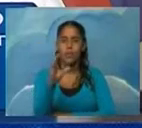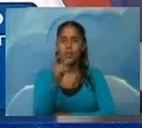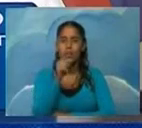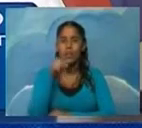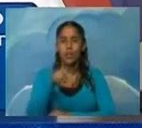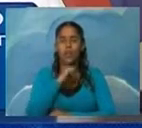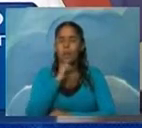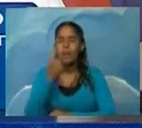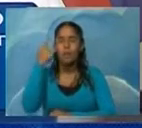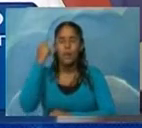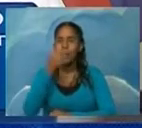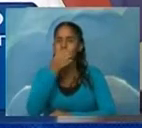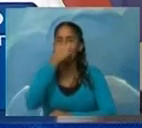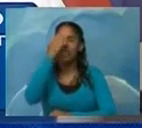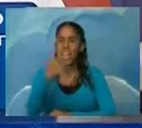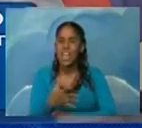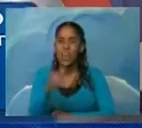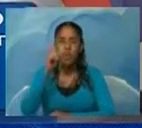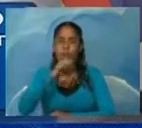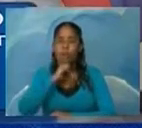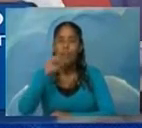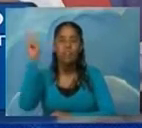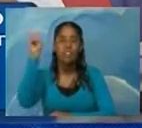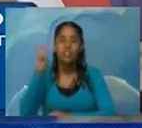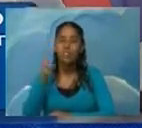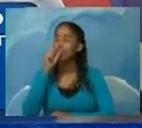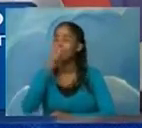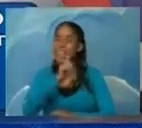para el italiano, no es para el venezolano, esto es para el